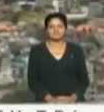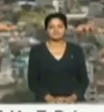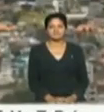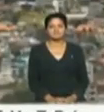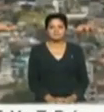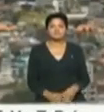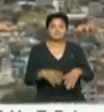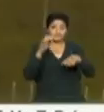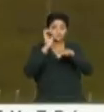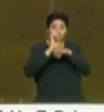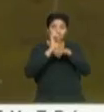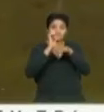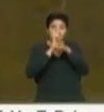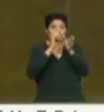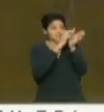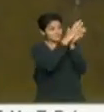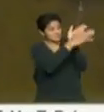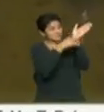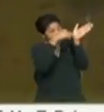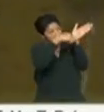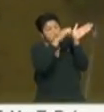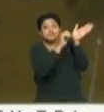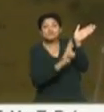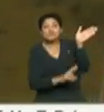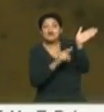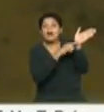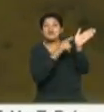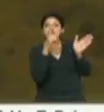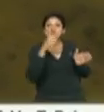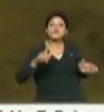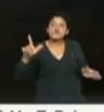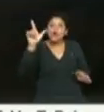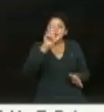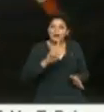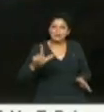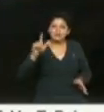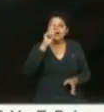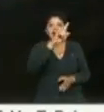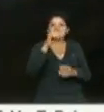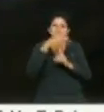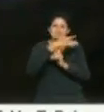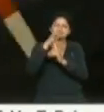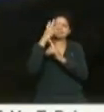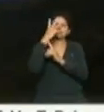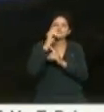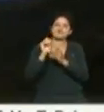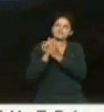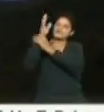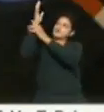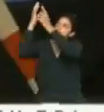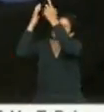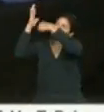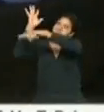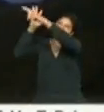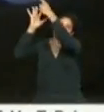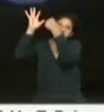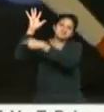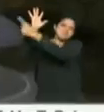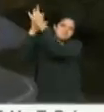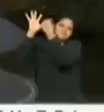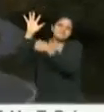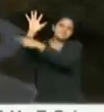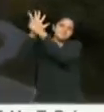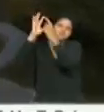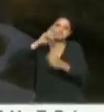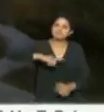Al sur del Ecuador, en la provincia de Loja, se alza el Parque Eólico Villonaco, una maravilla técnica a 2.720